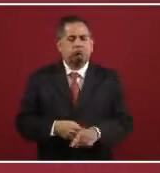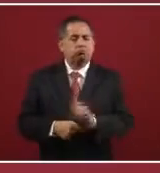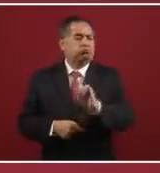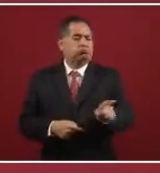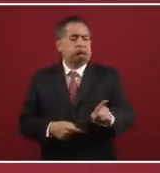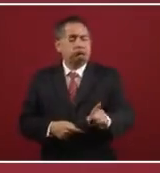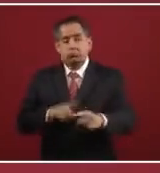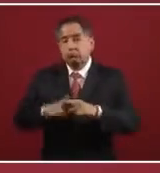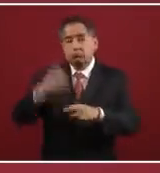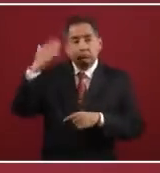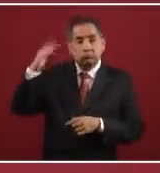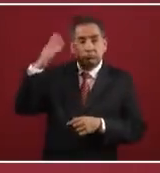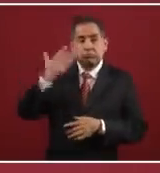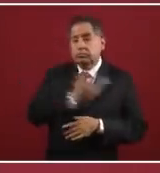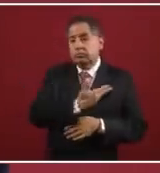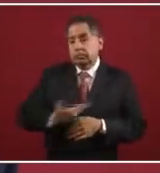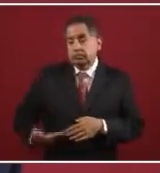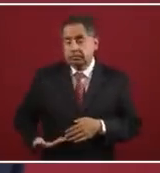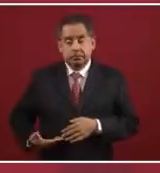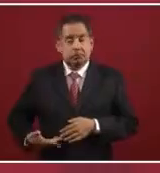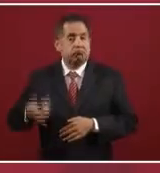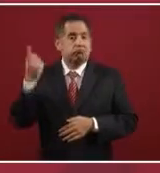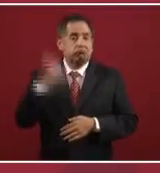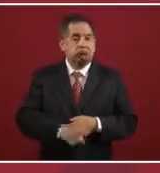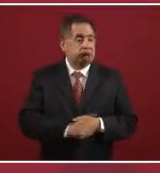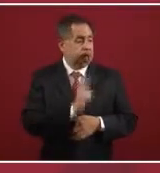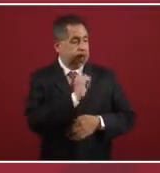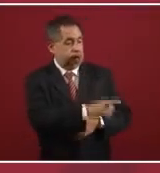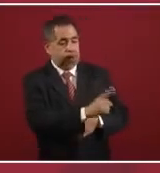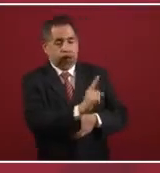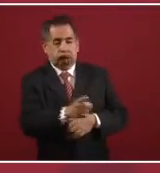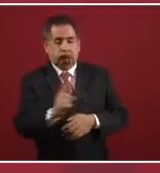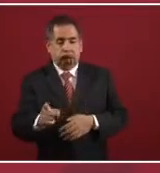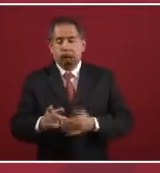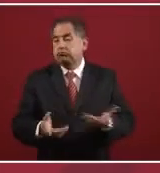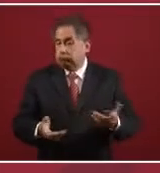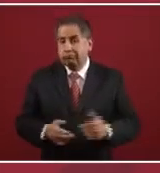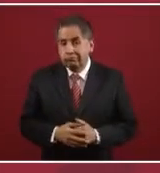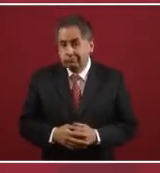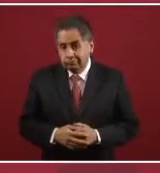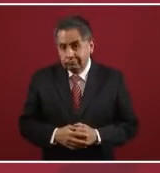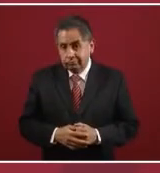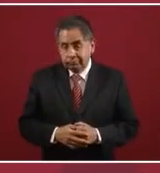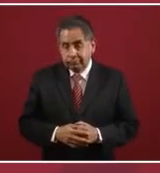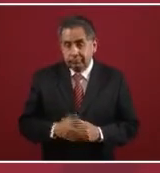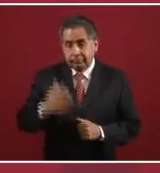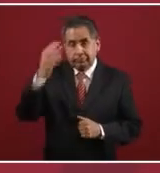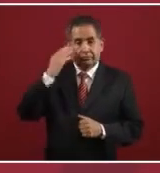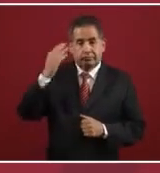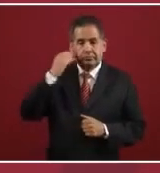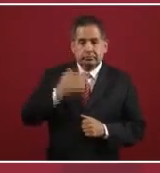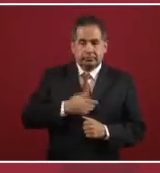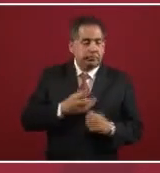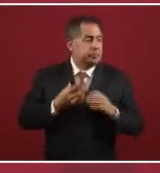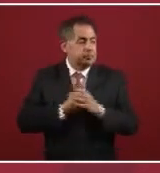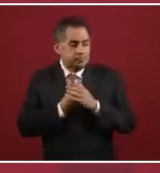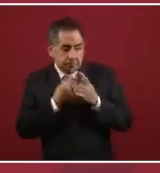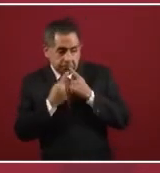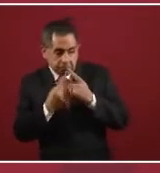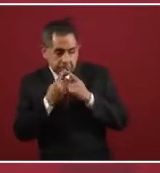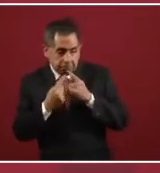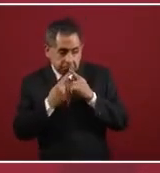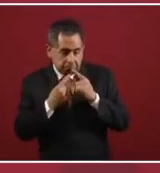del presidente. Era concertación.